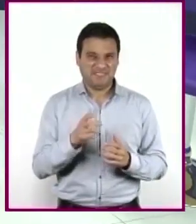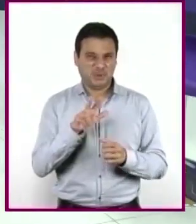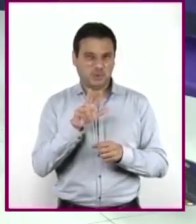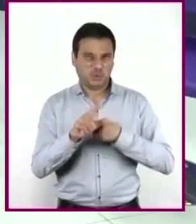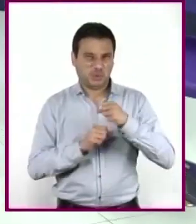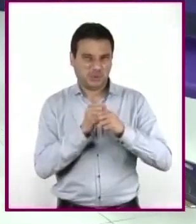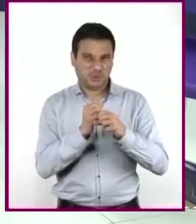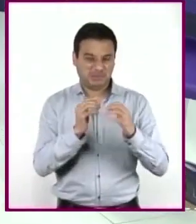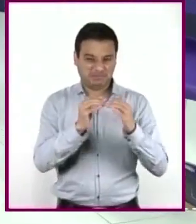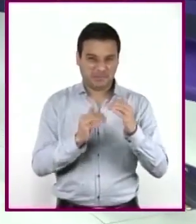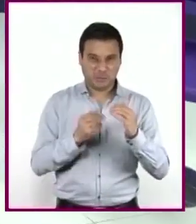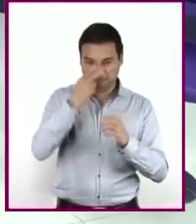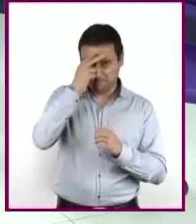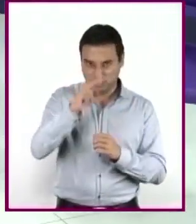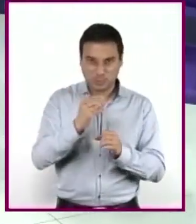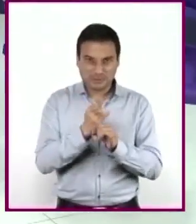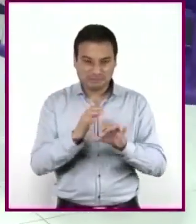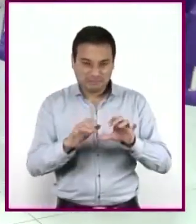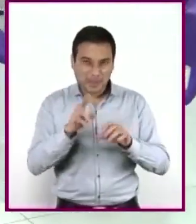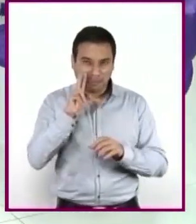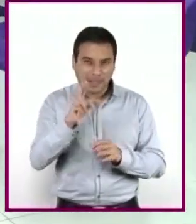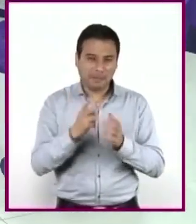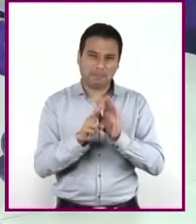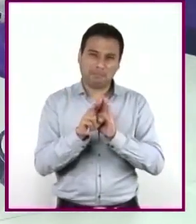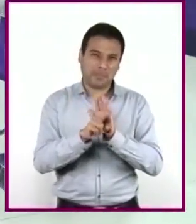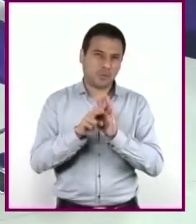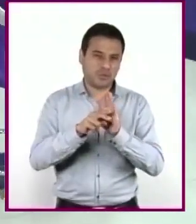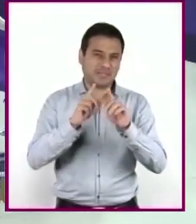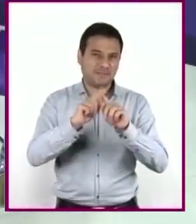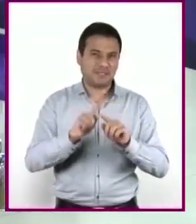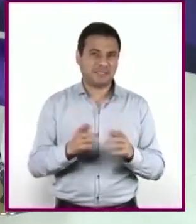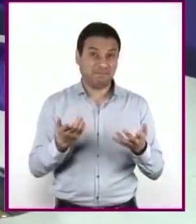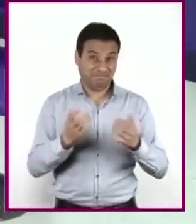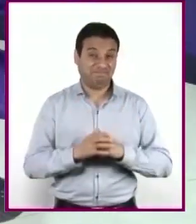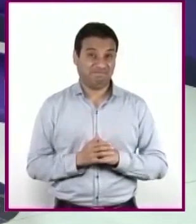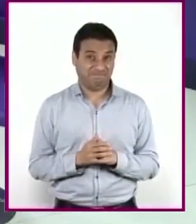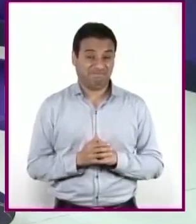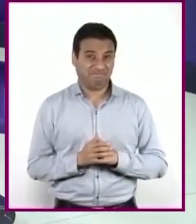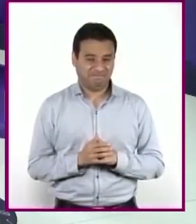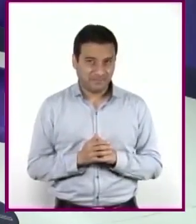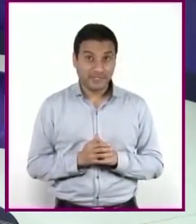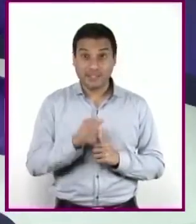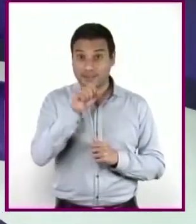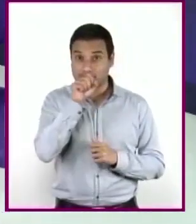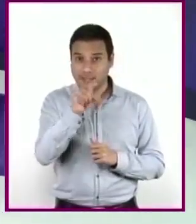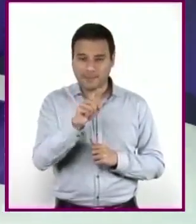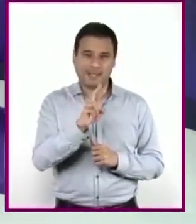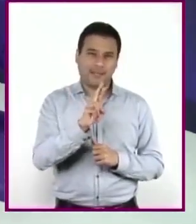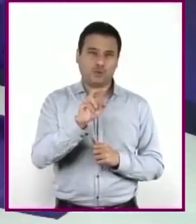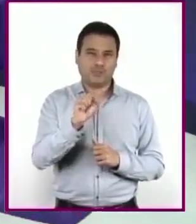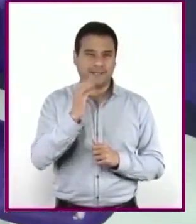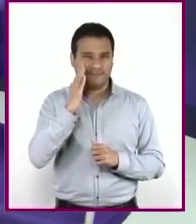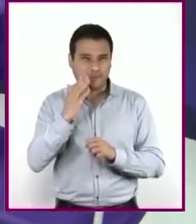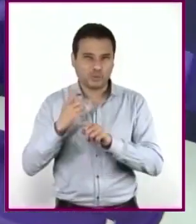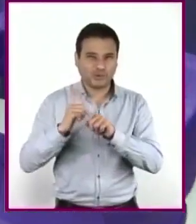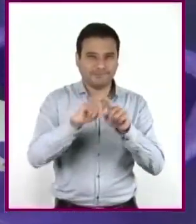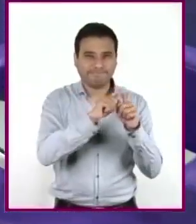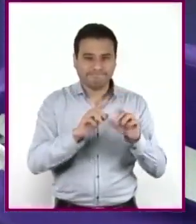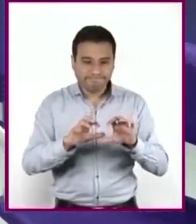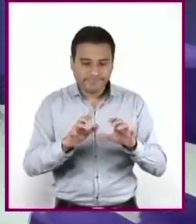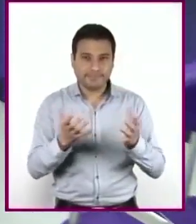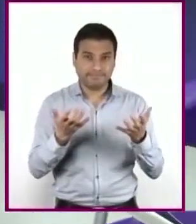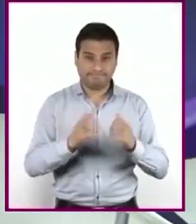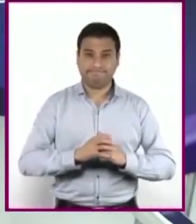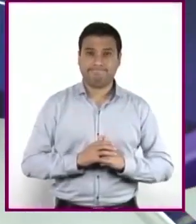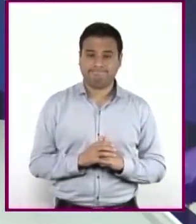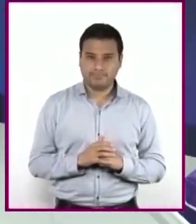de los menores de edad mexicanos en Internet fue ver contenidos audiovisuales. La segunda fue el uso de las redes sociales. Pero